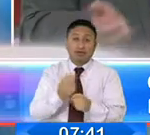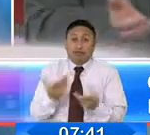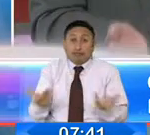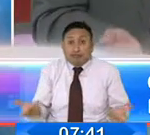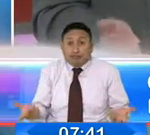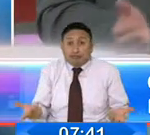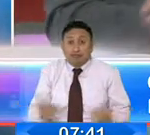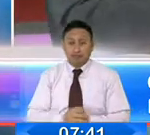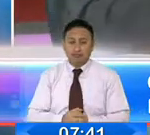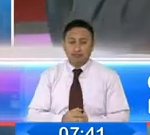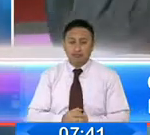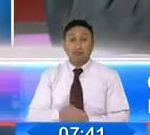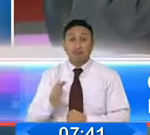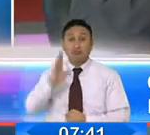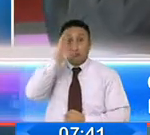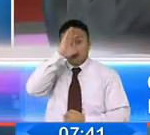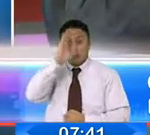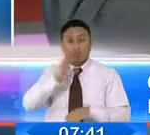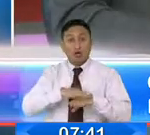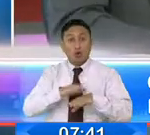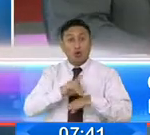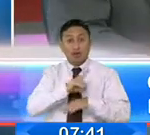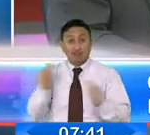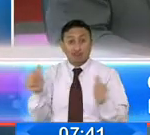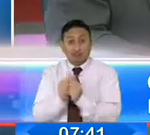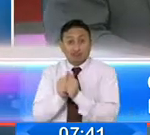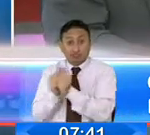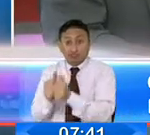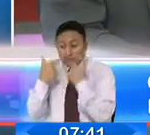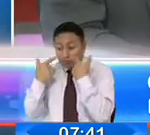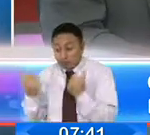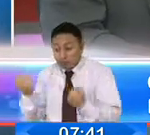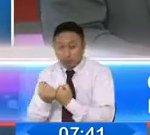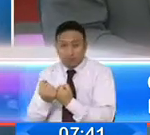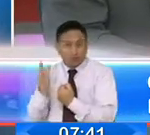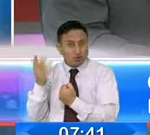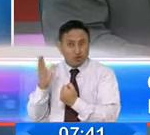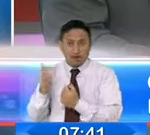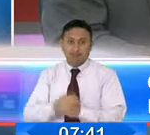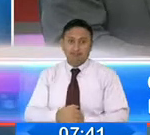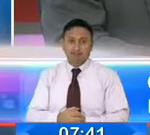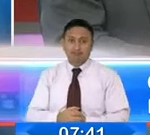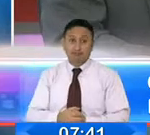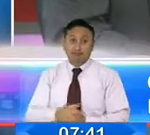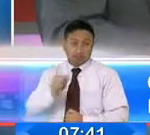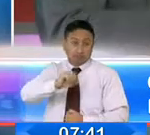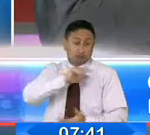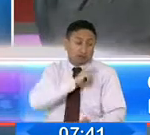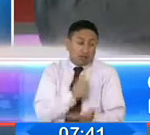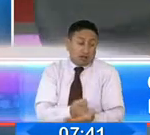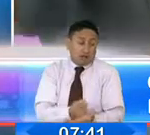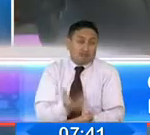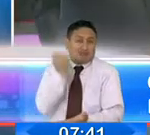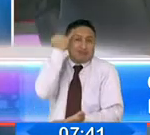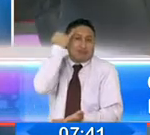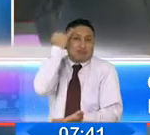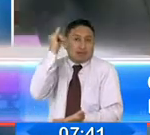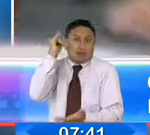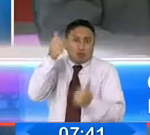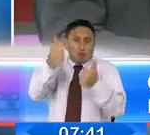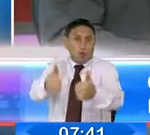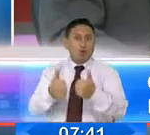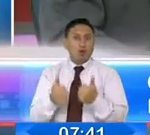Entonces, y es porque no hay un acompañamiento de todo esto. Sí, correcto. Hay ideas, mi querido